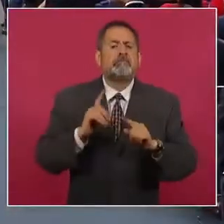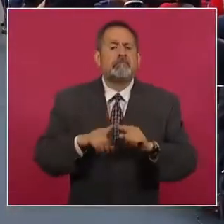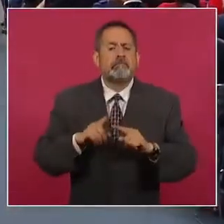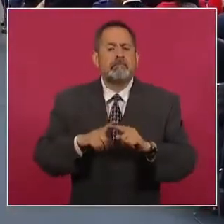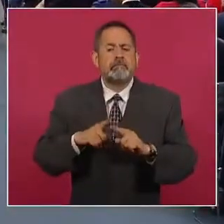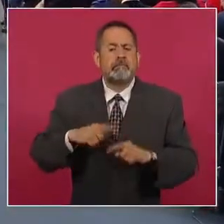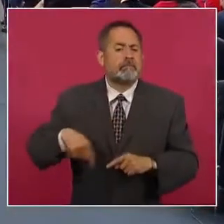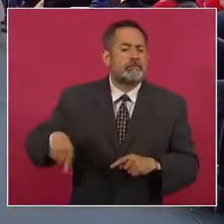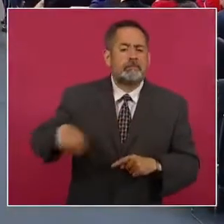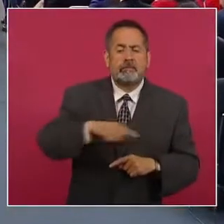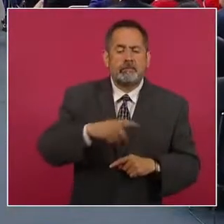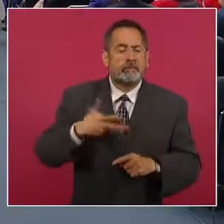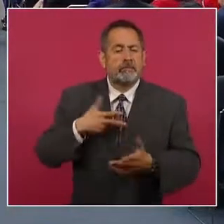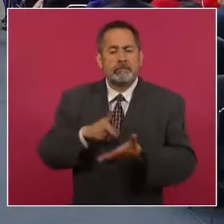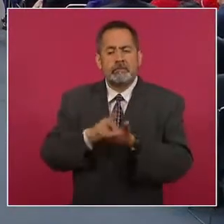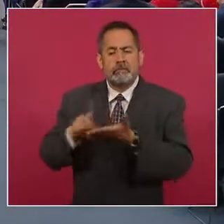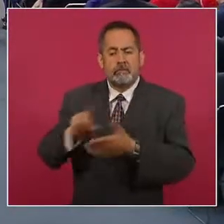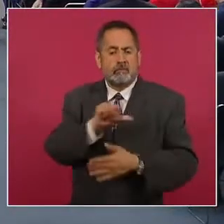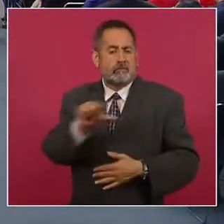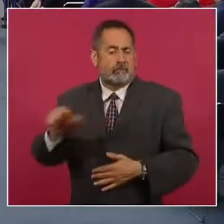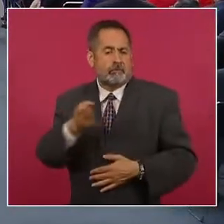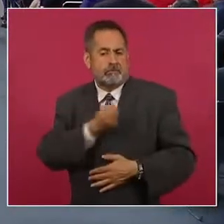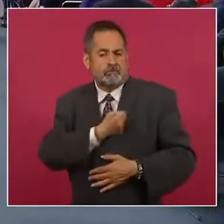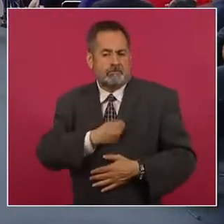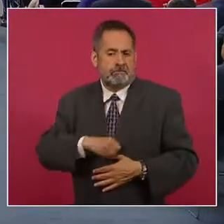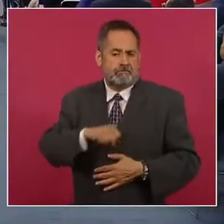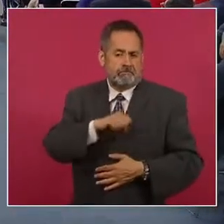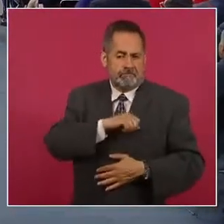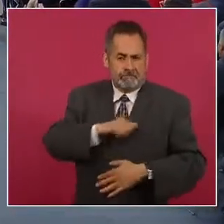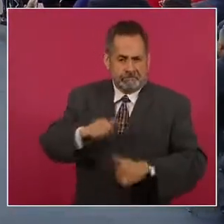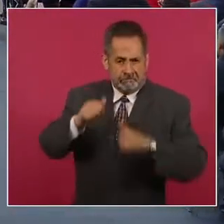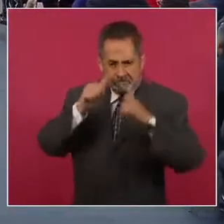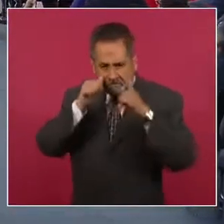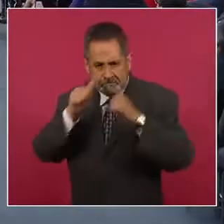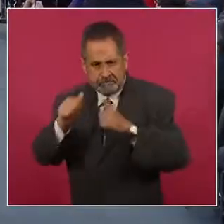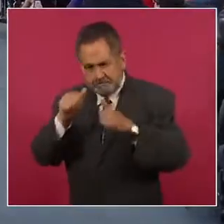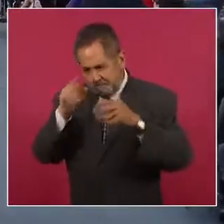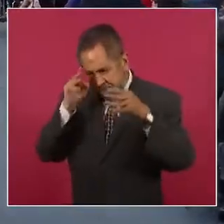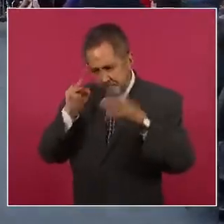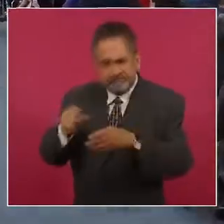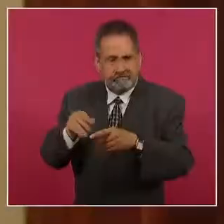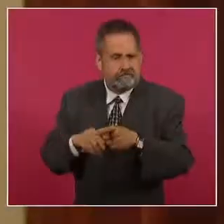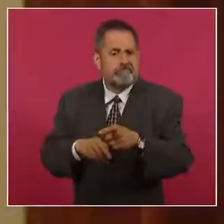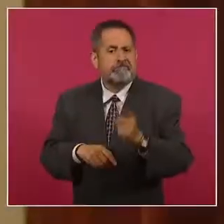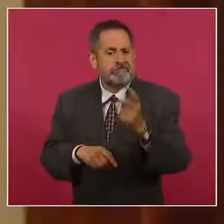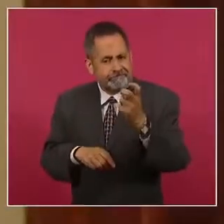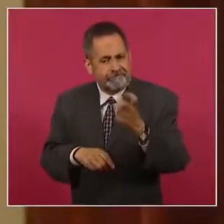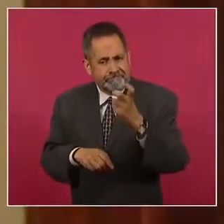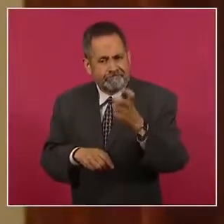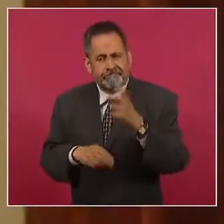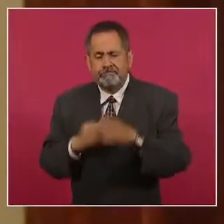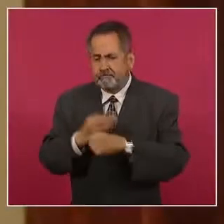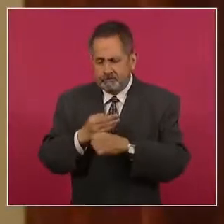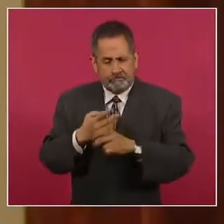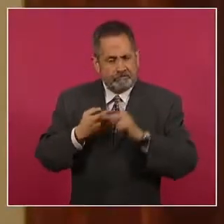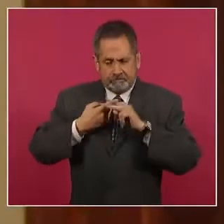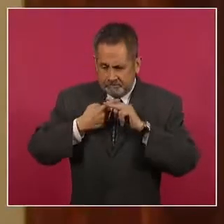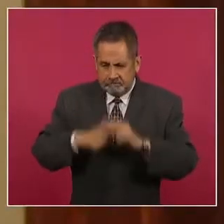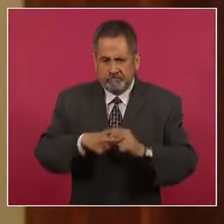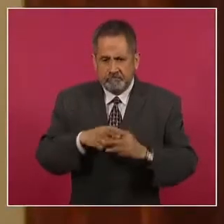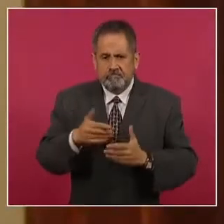derecho del pueblo a la salud, y en eso estamos. Ya